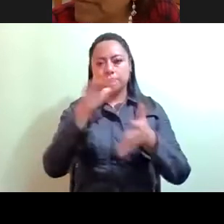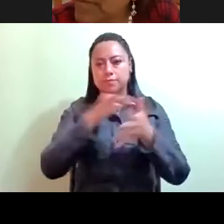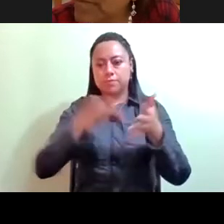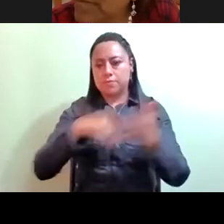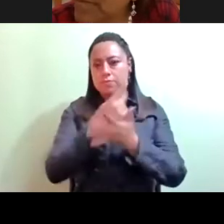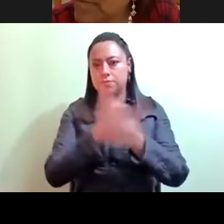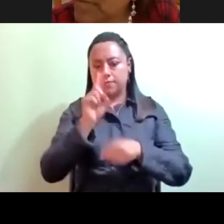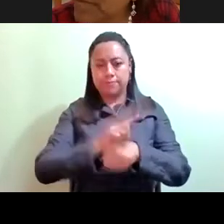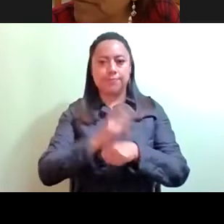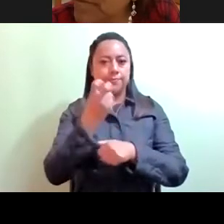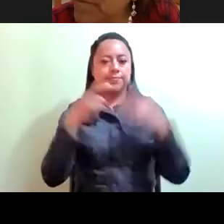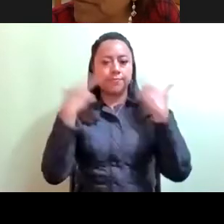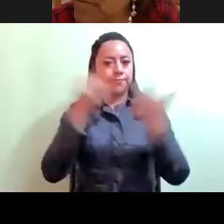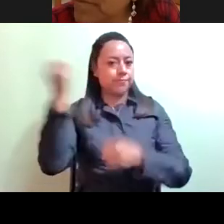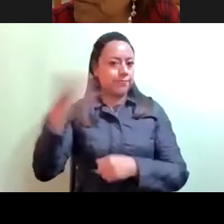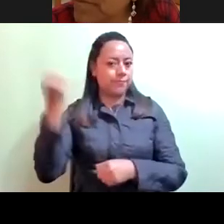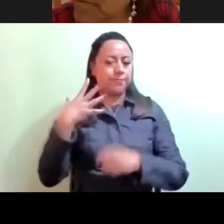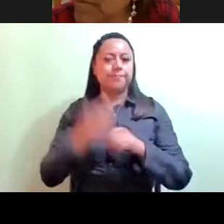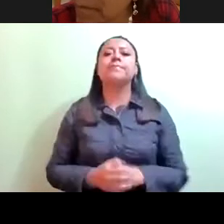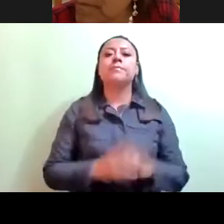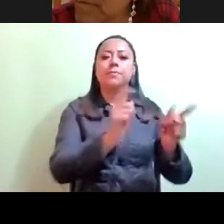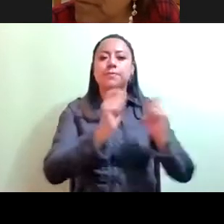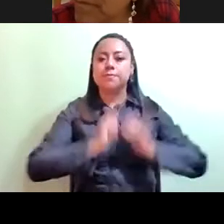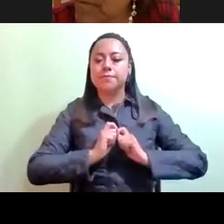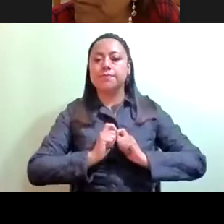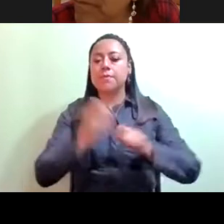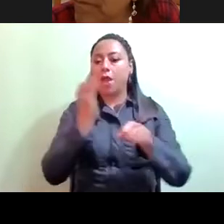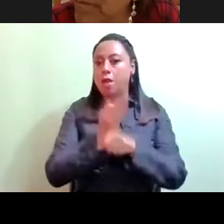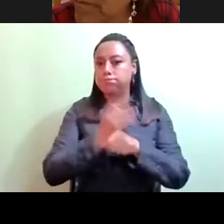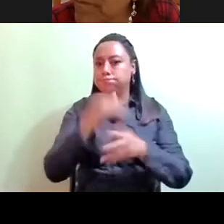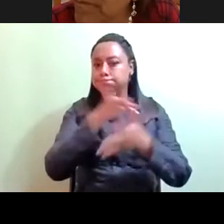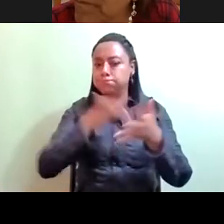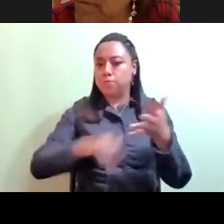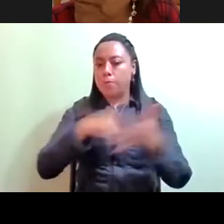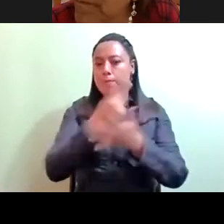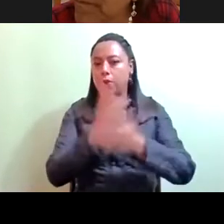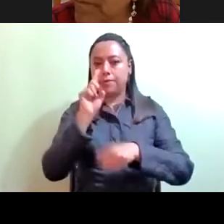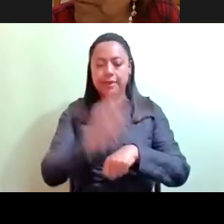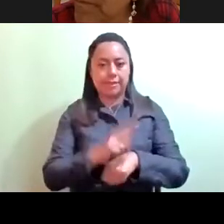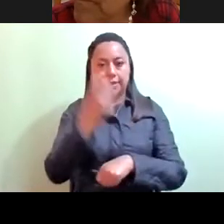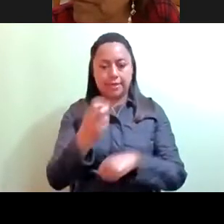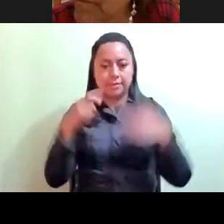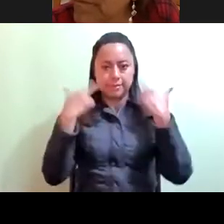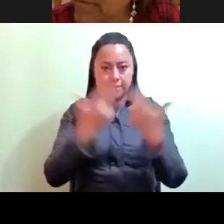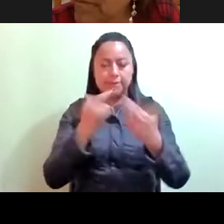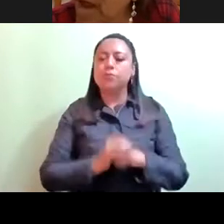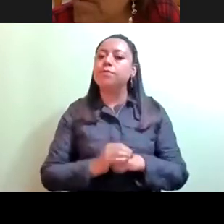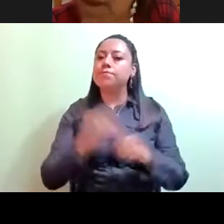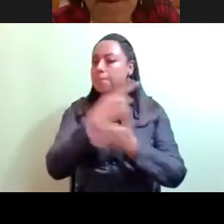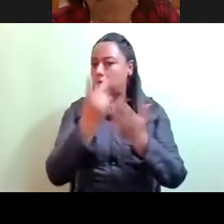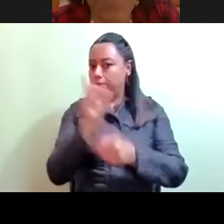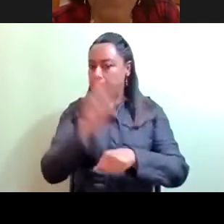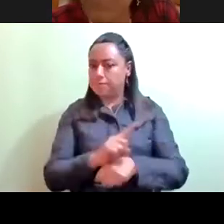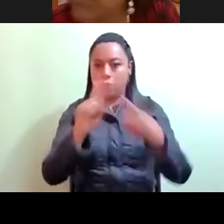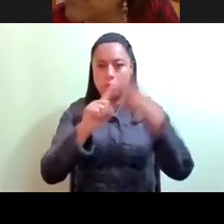la conferencia. Con instrucciones de la presidencia, se procede a dar lectura al orden del día de esta sesión. Orden del día. Uno,